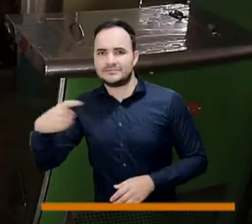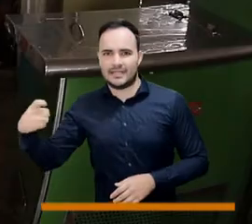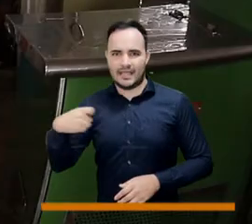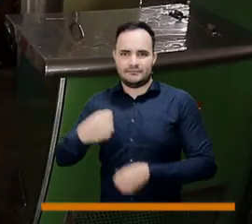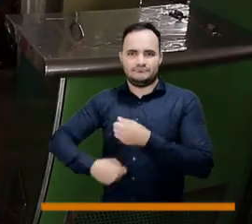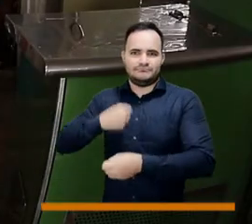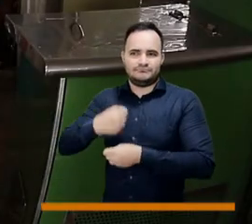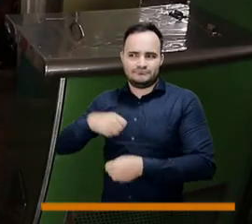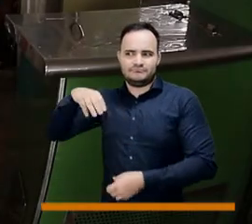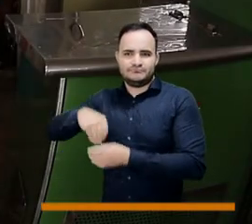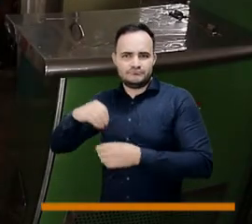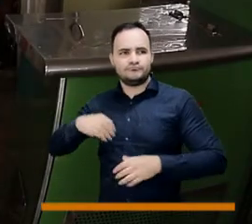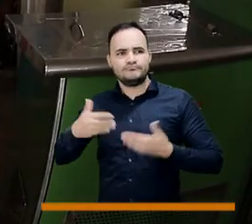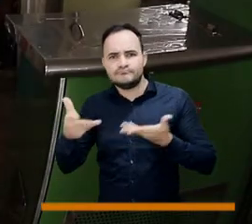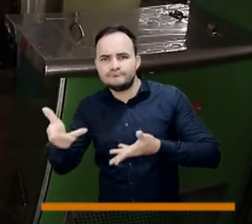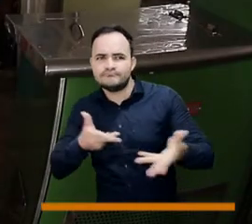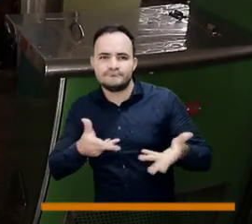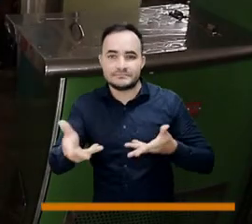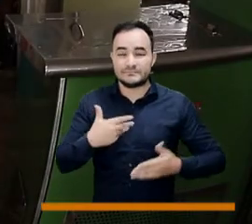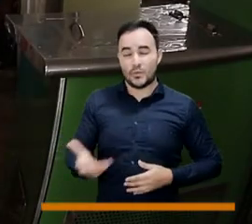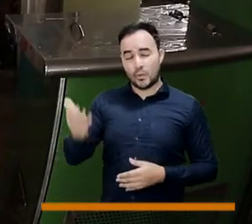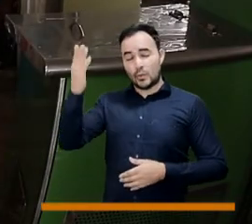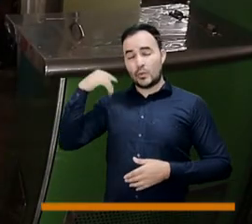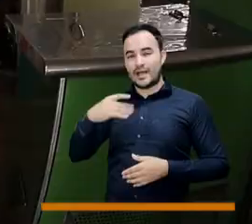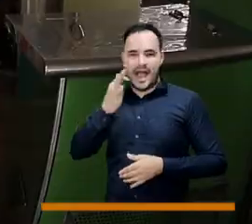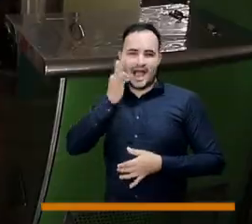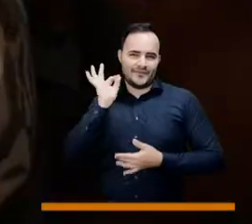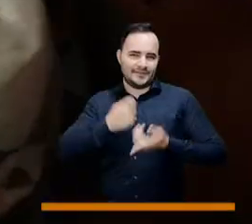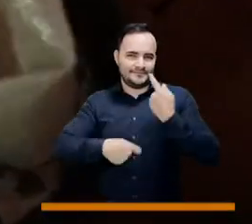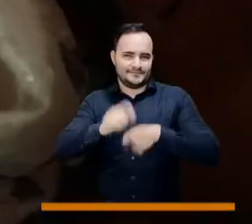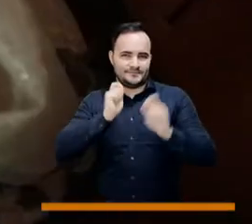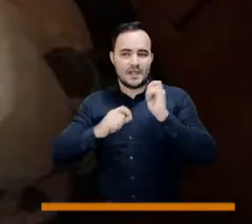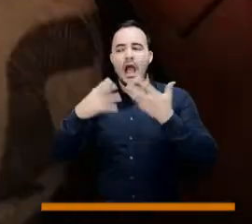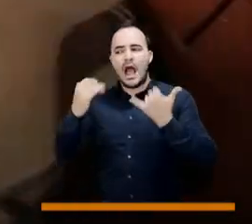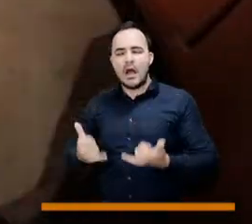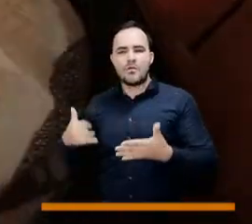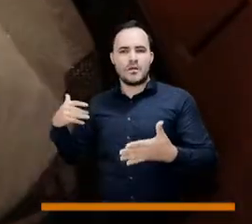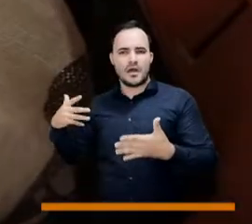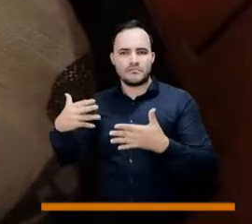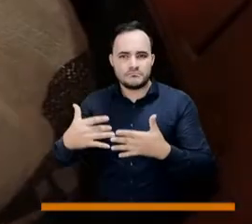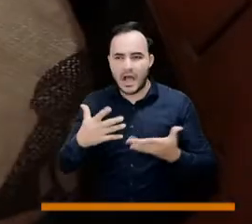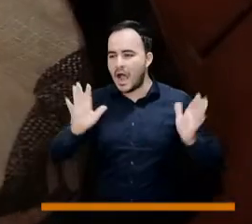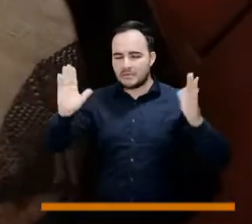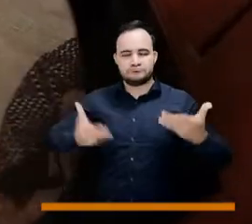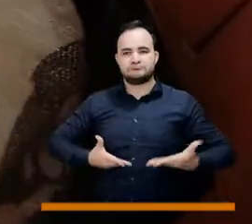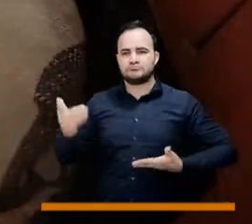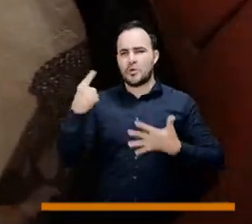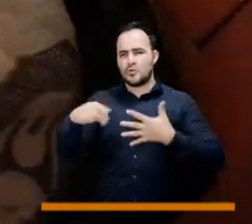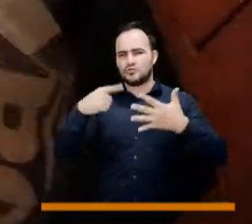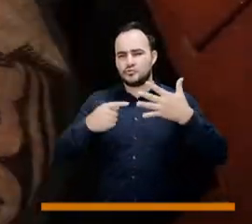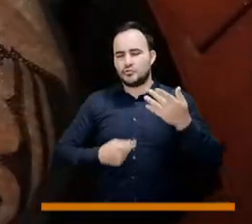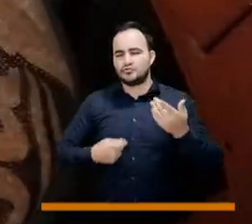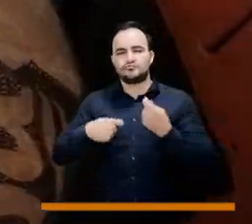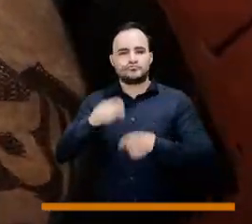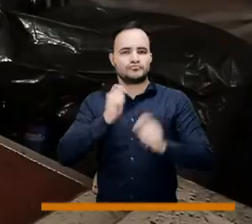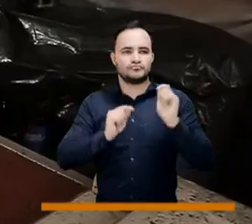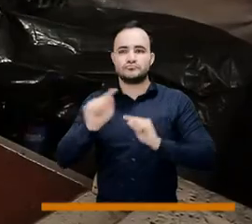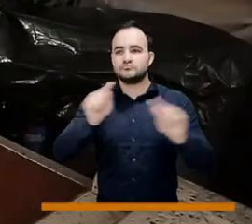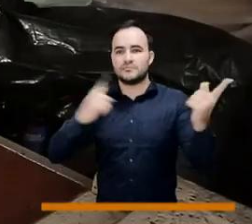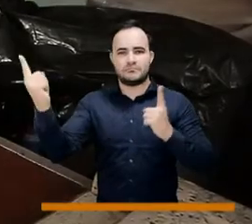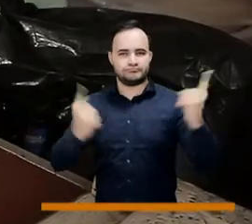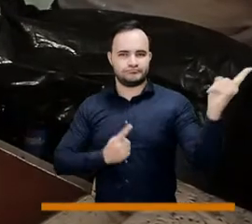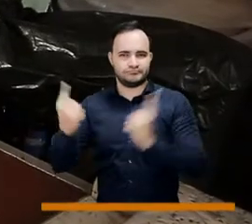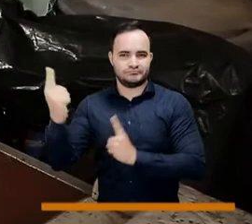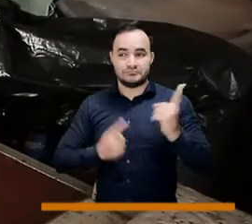tradición, donde anteriormente se vendía café y hoy actúa como despensa de la comunidad, un lugar maravilloso donde los invitamos